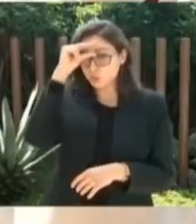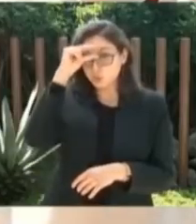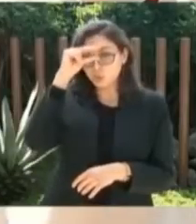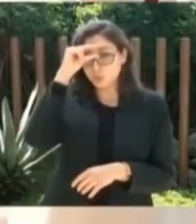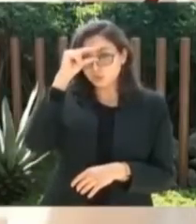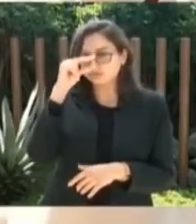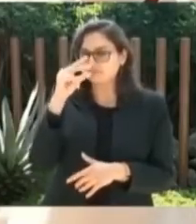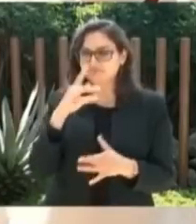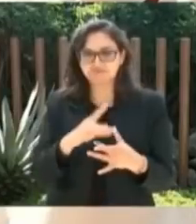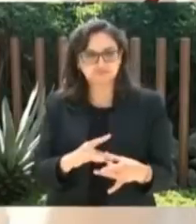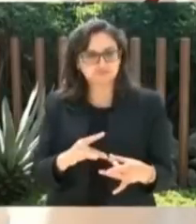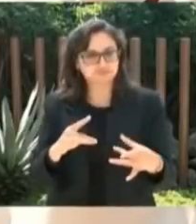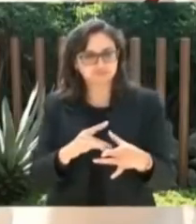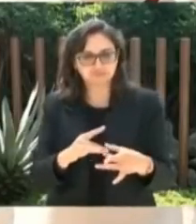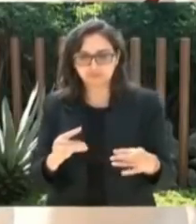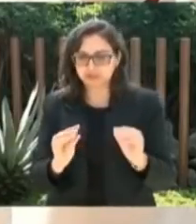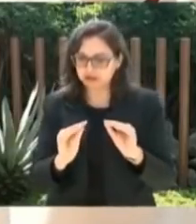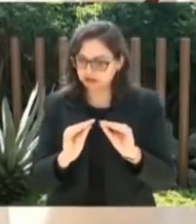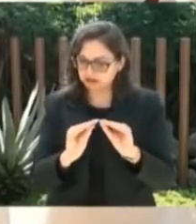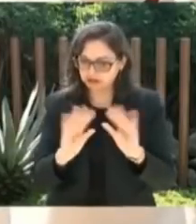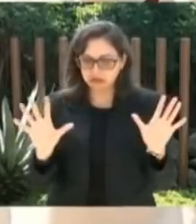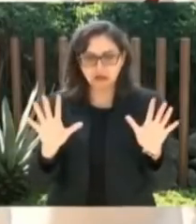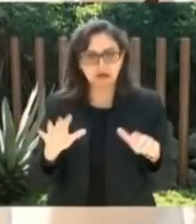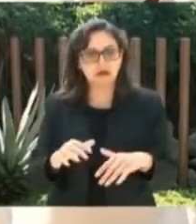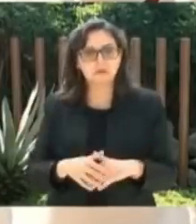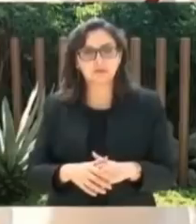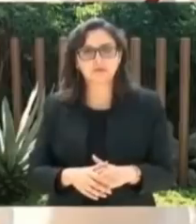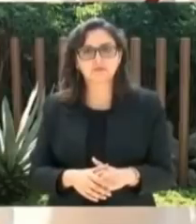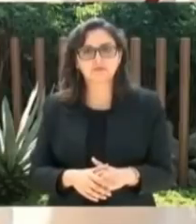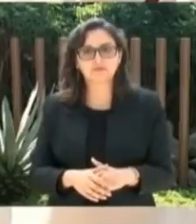inteligente, clara,